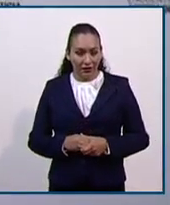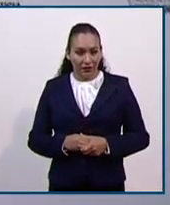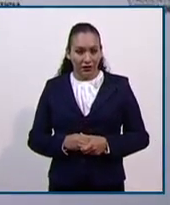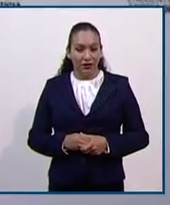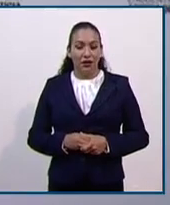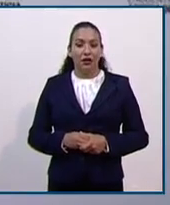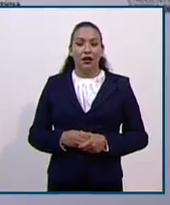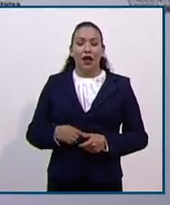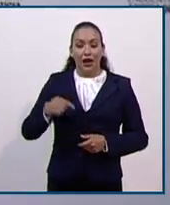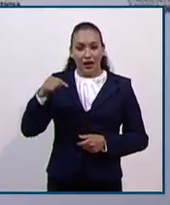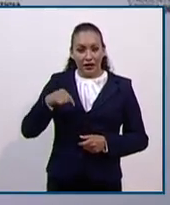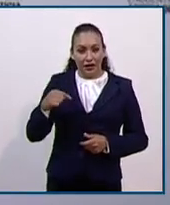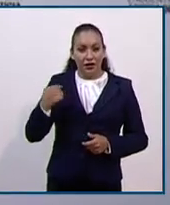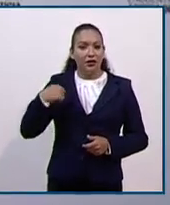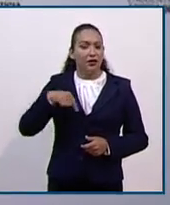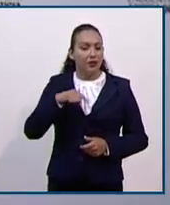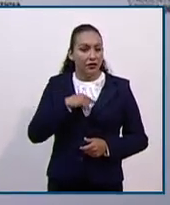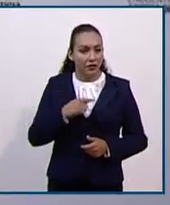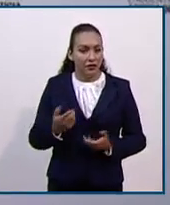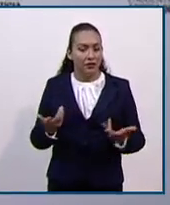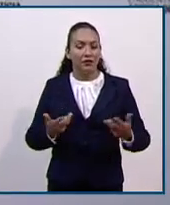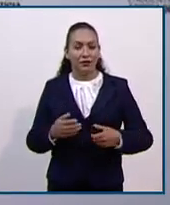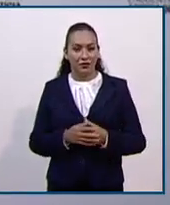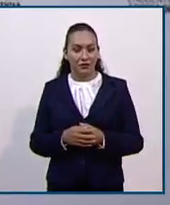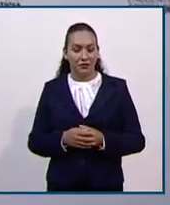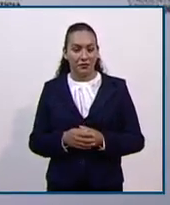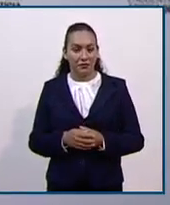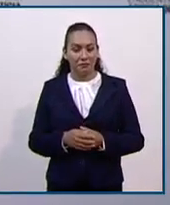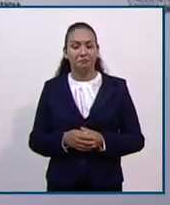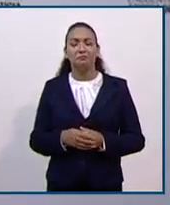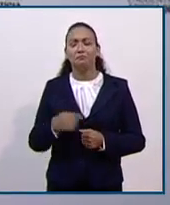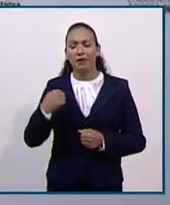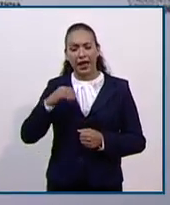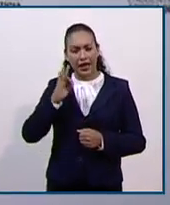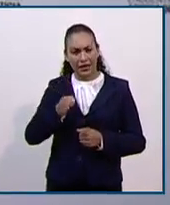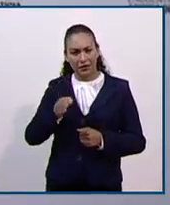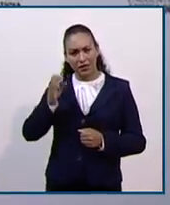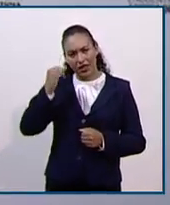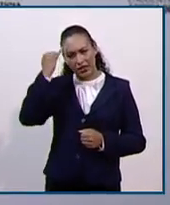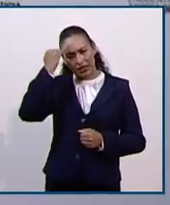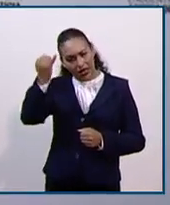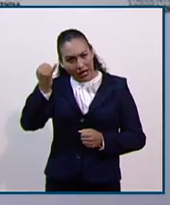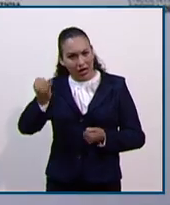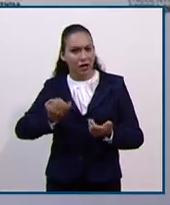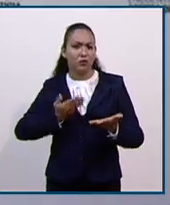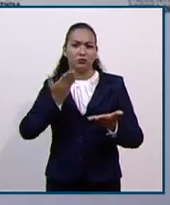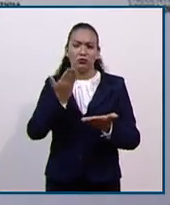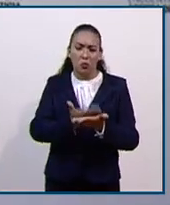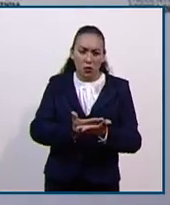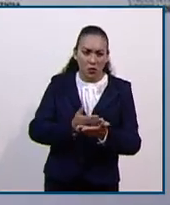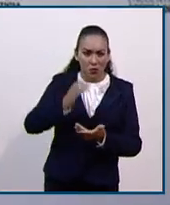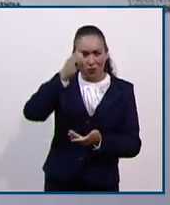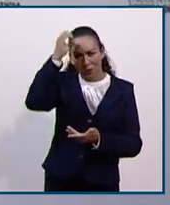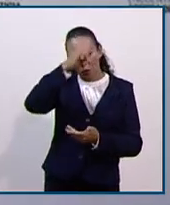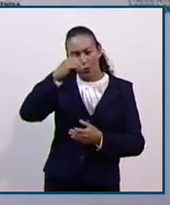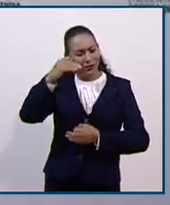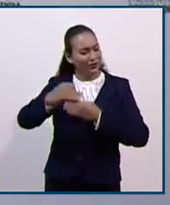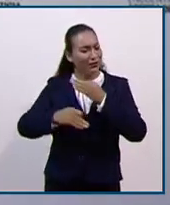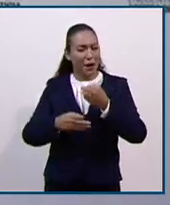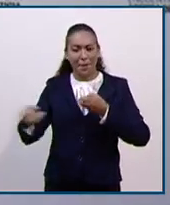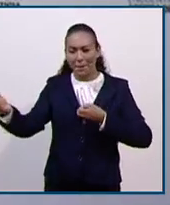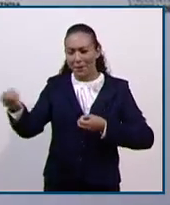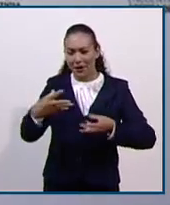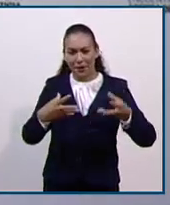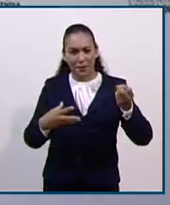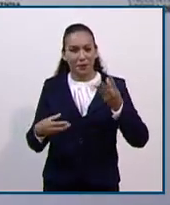Poder Judicial de la Federación está abierto a escuchar todas las voces, está abierto a